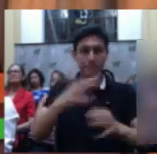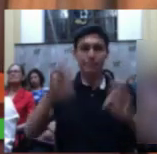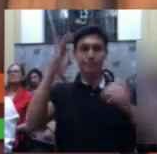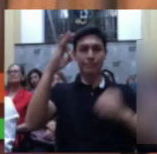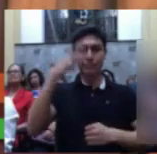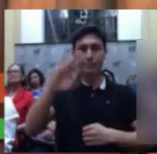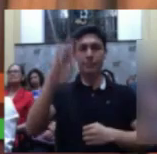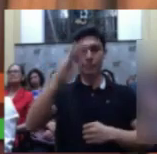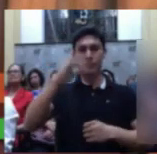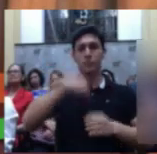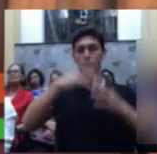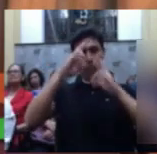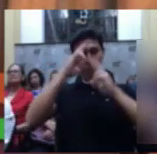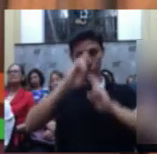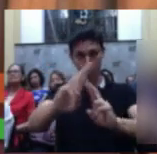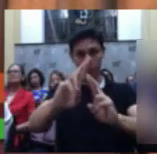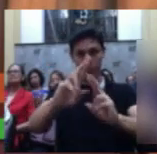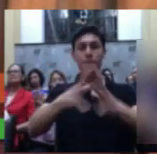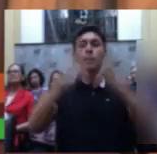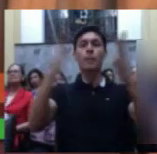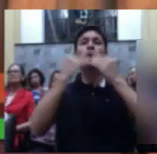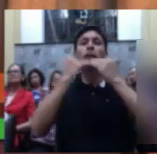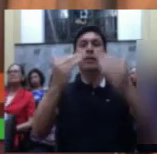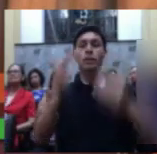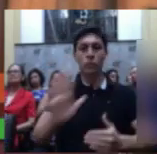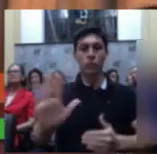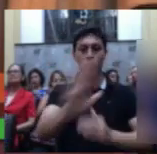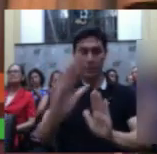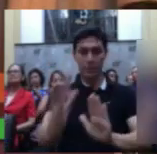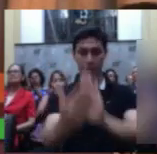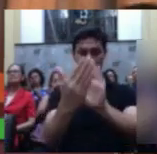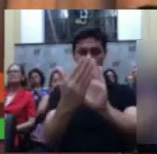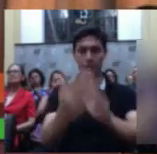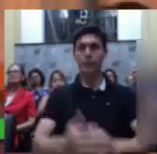de honrarla. Muchas gracias a todos por su presencia.